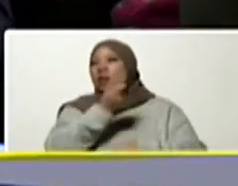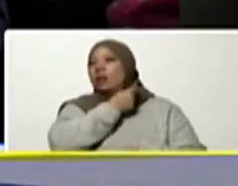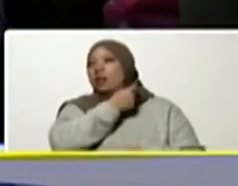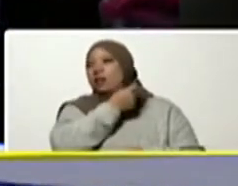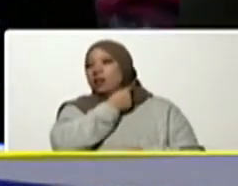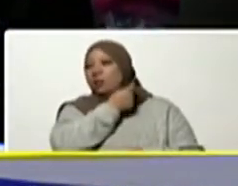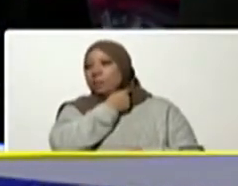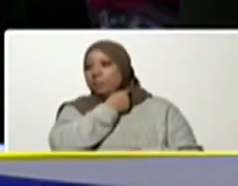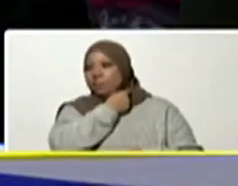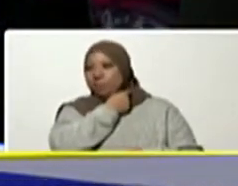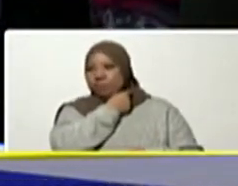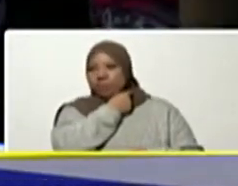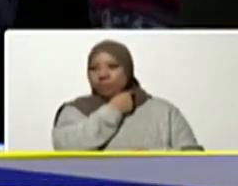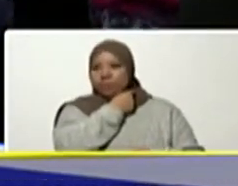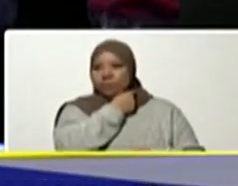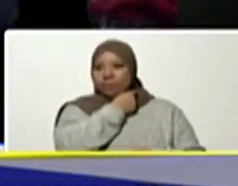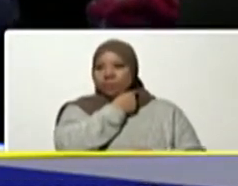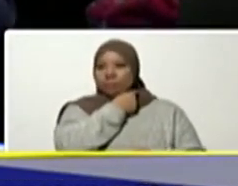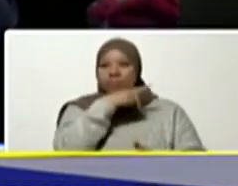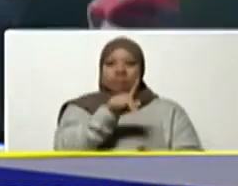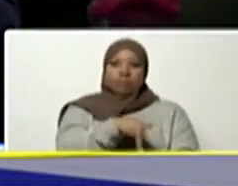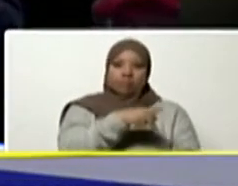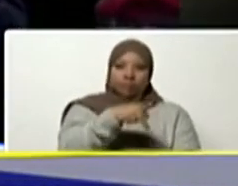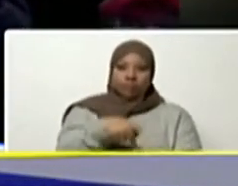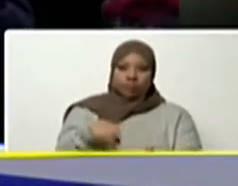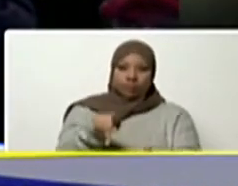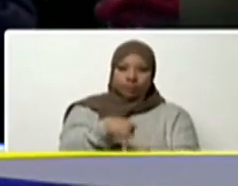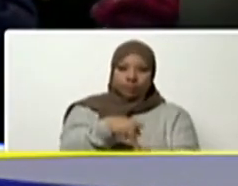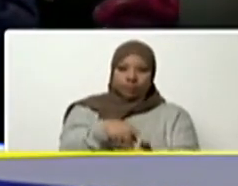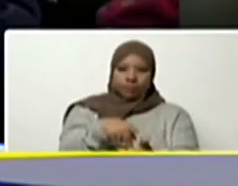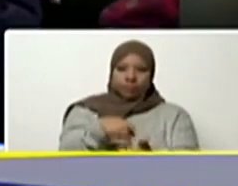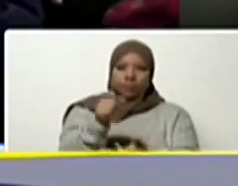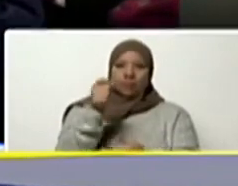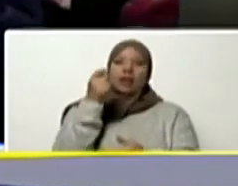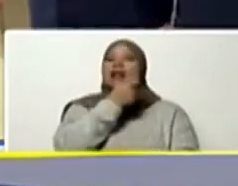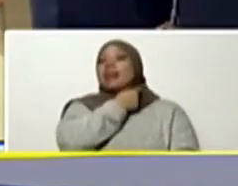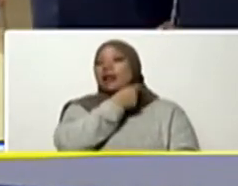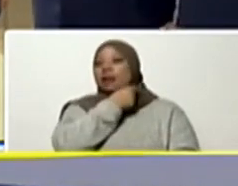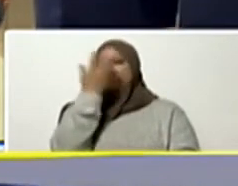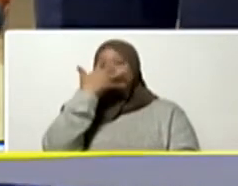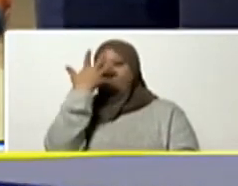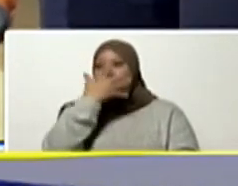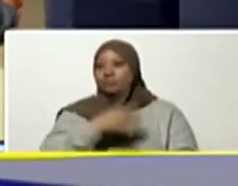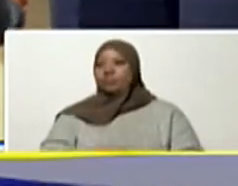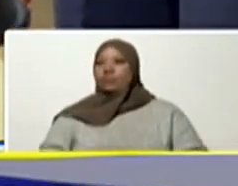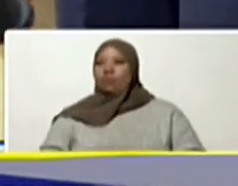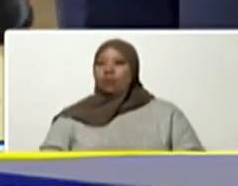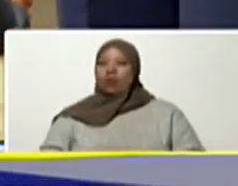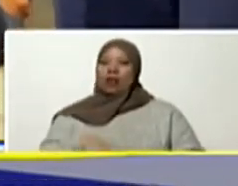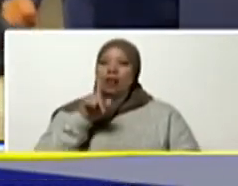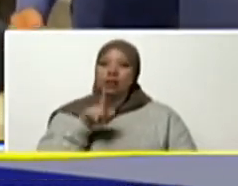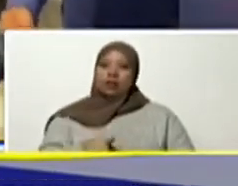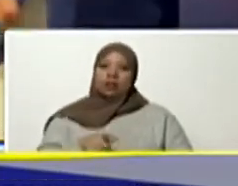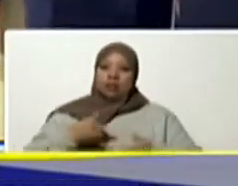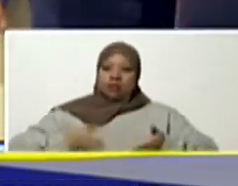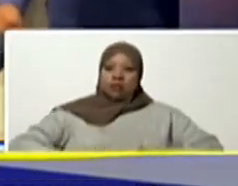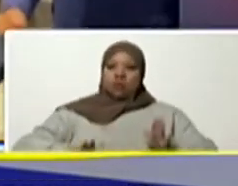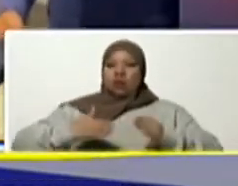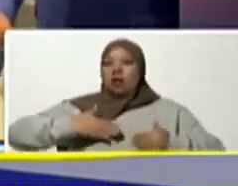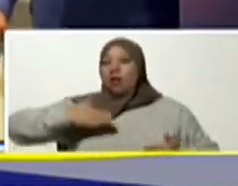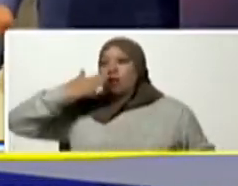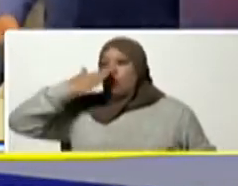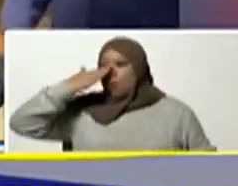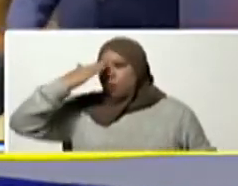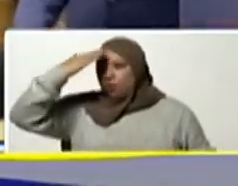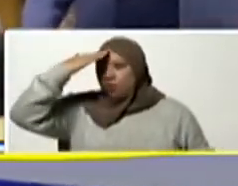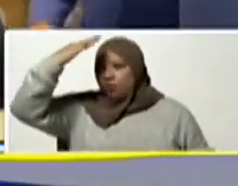poeta, el poeta de la patria, Tarek William Saab, también de origen